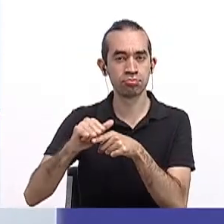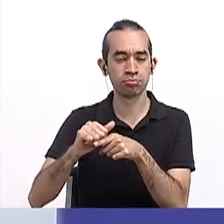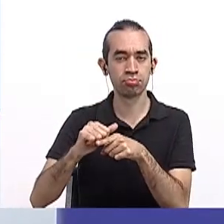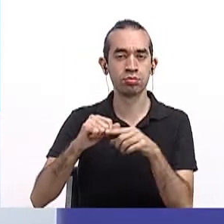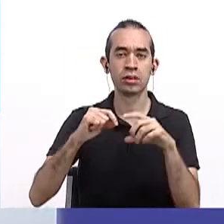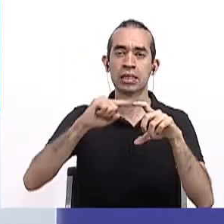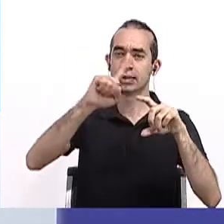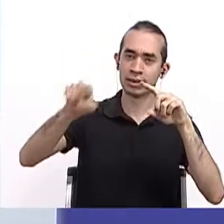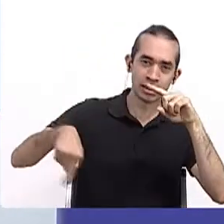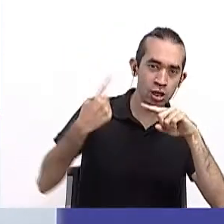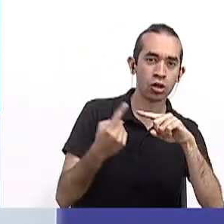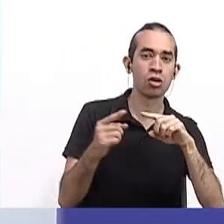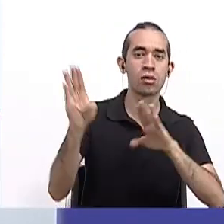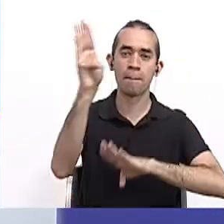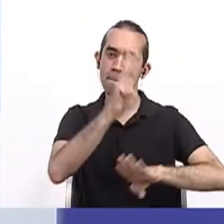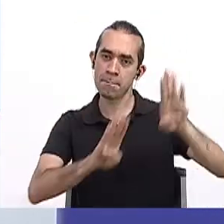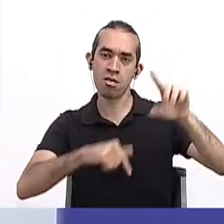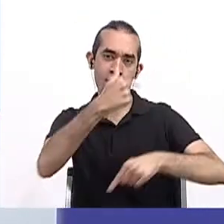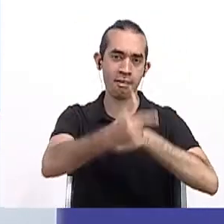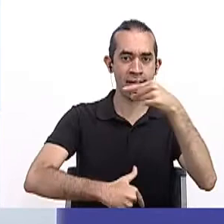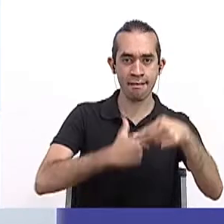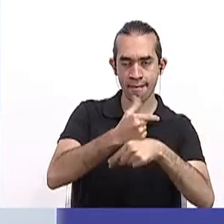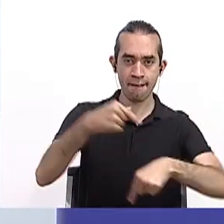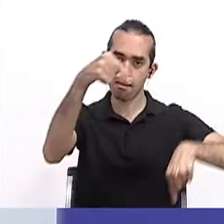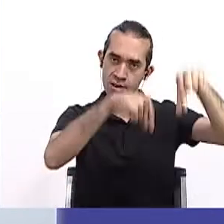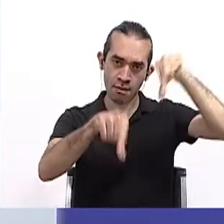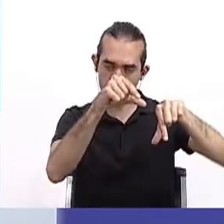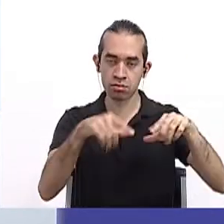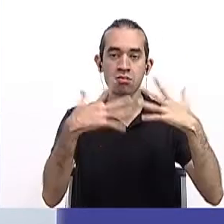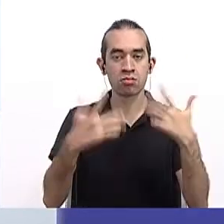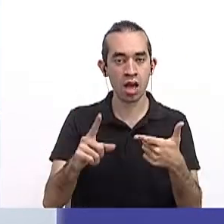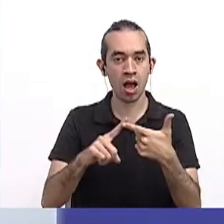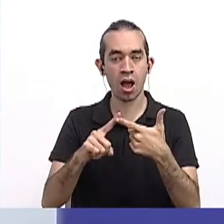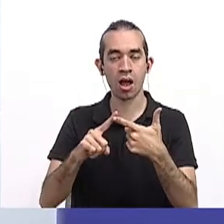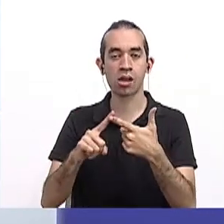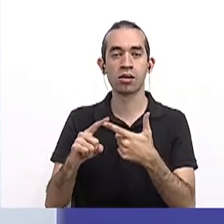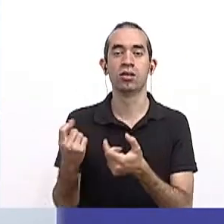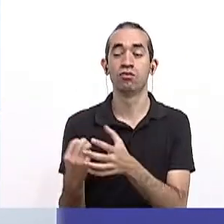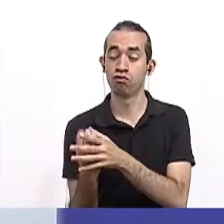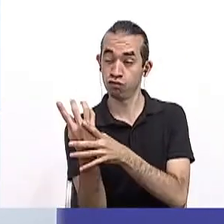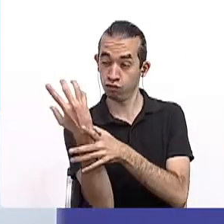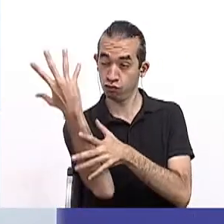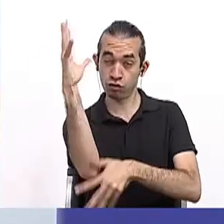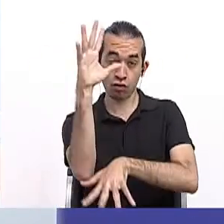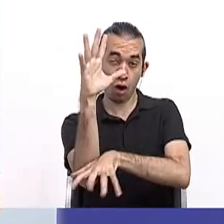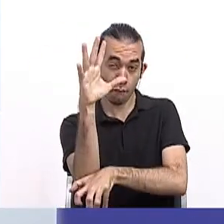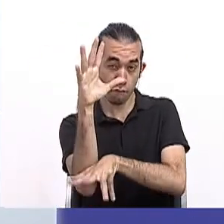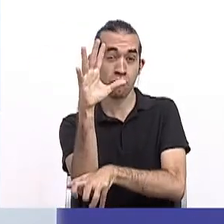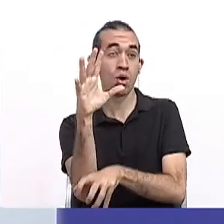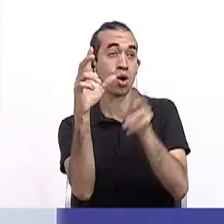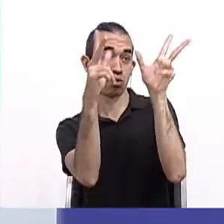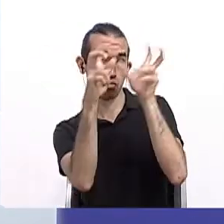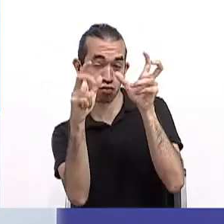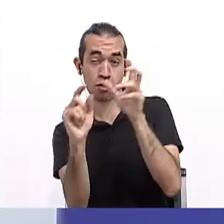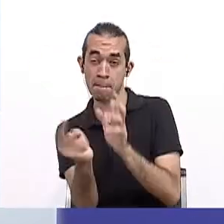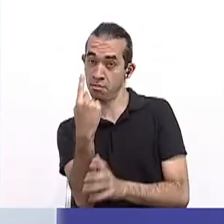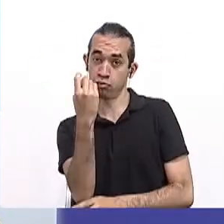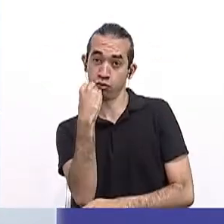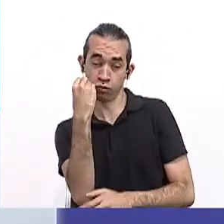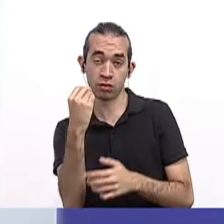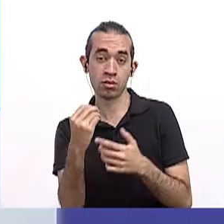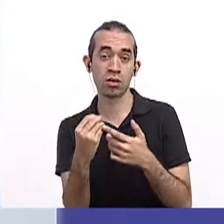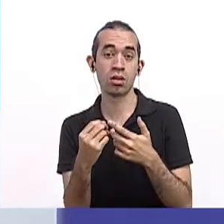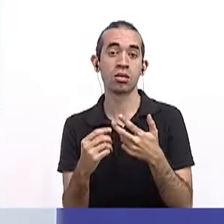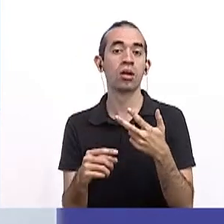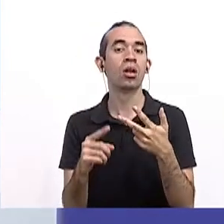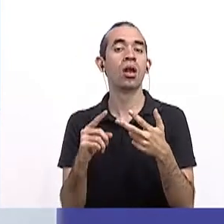ciclos biogeoquímicos. También hablamos de la fotosíntesis y la respiración celular, que son procesos importantes